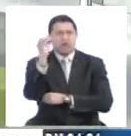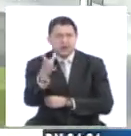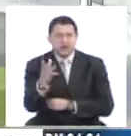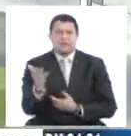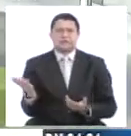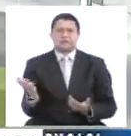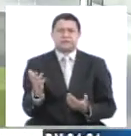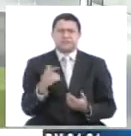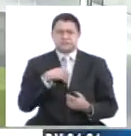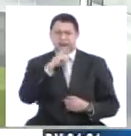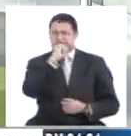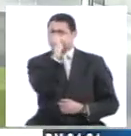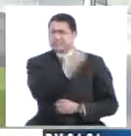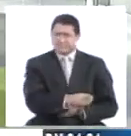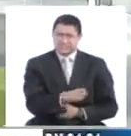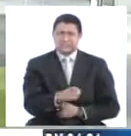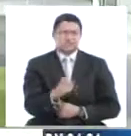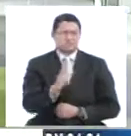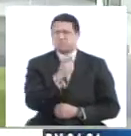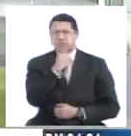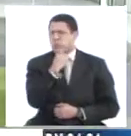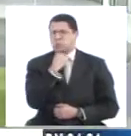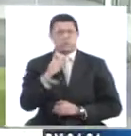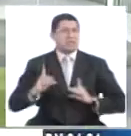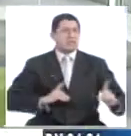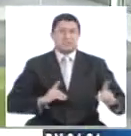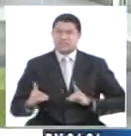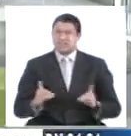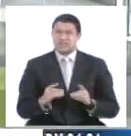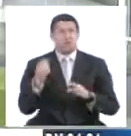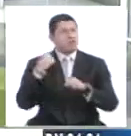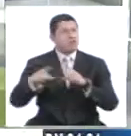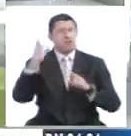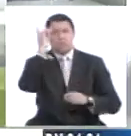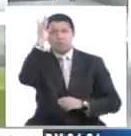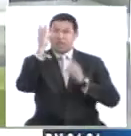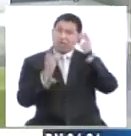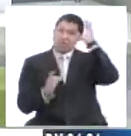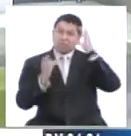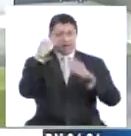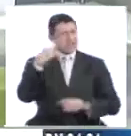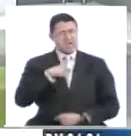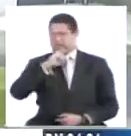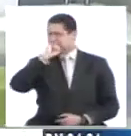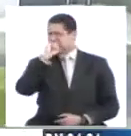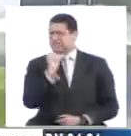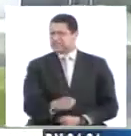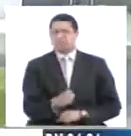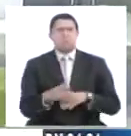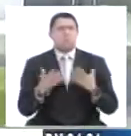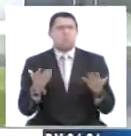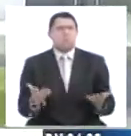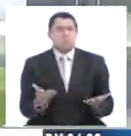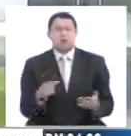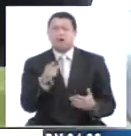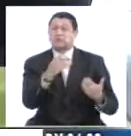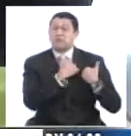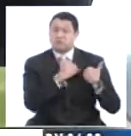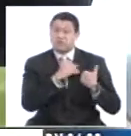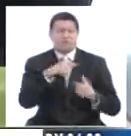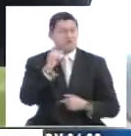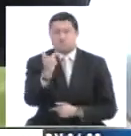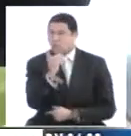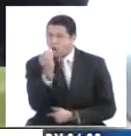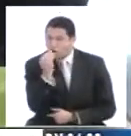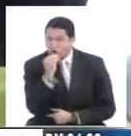yo soy enemigo público número uno de las dietas y de tantas cosas que se inventan porque porque eso trae como consecuencia que la persona no coma